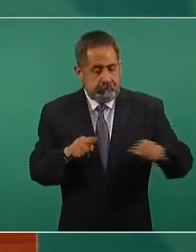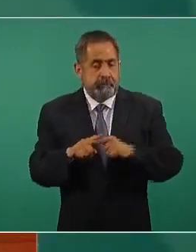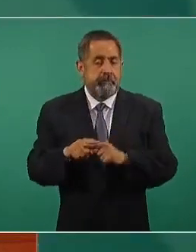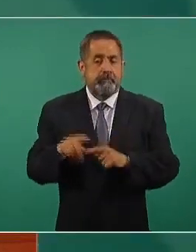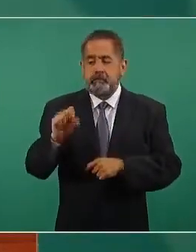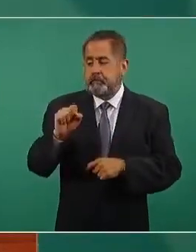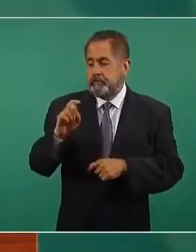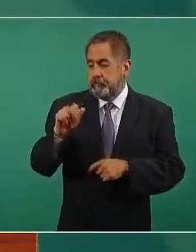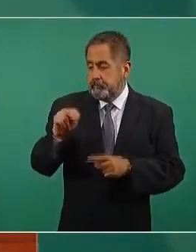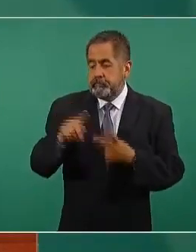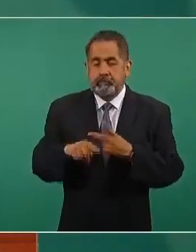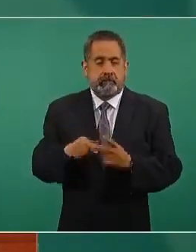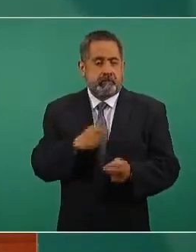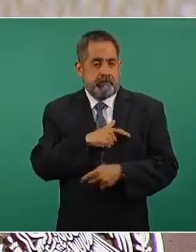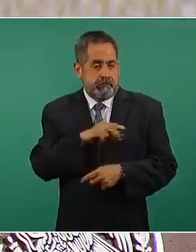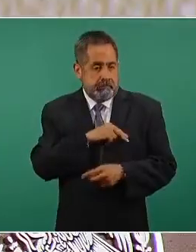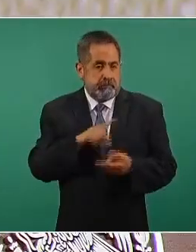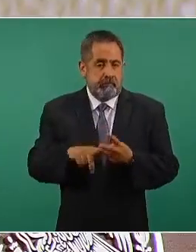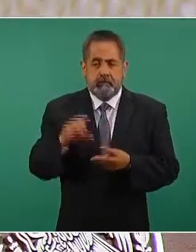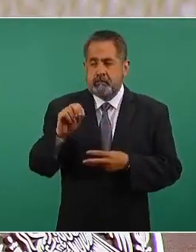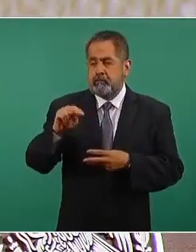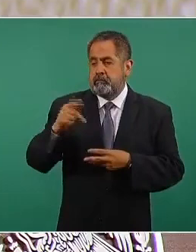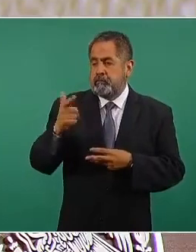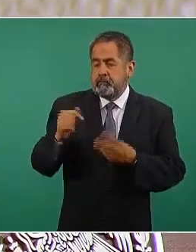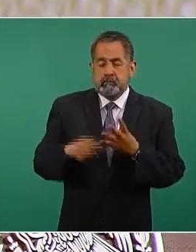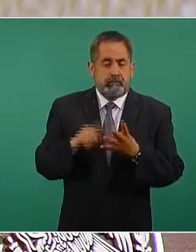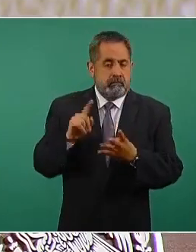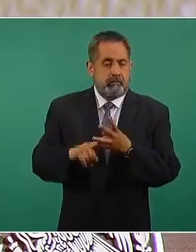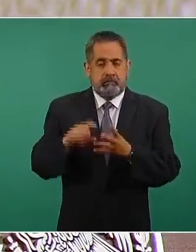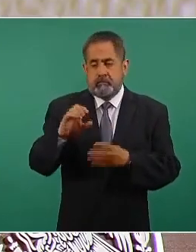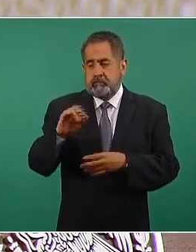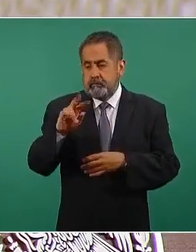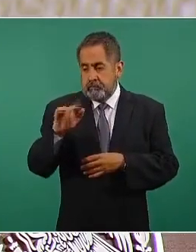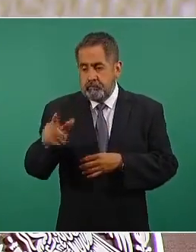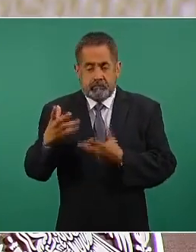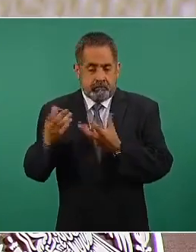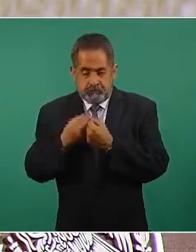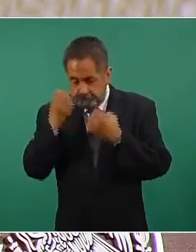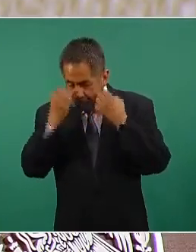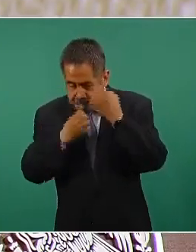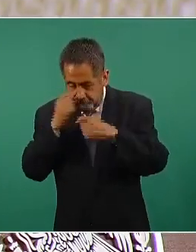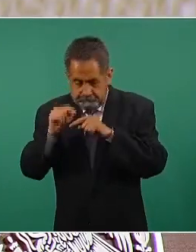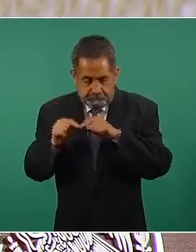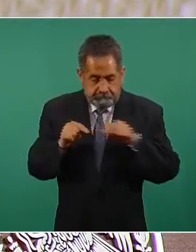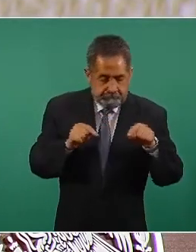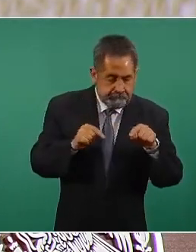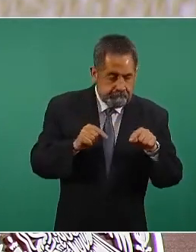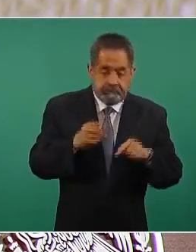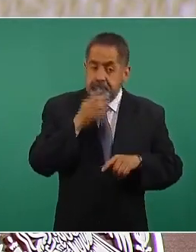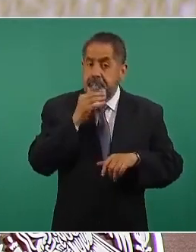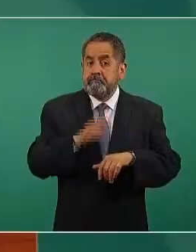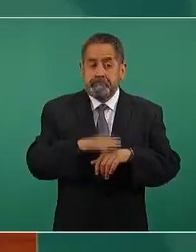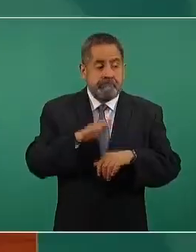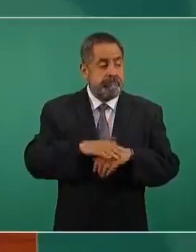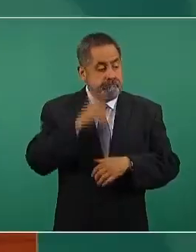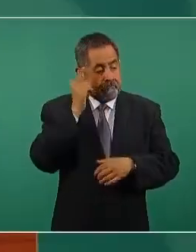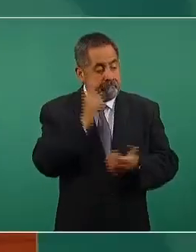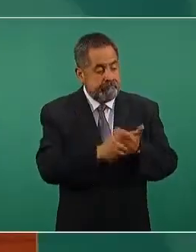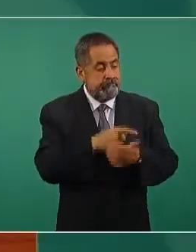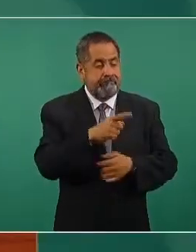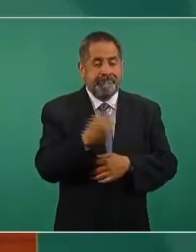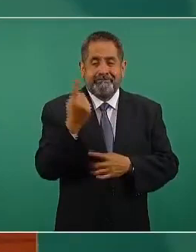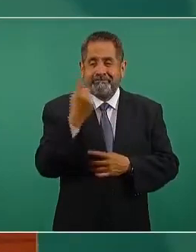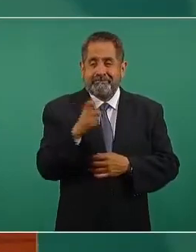Nacional, Conagua y la Coordinación Nacional de Protección Civil. Se reporta un aproximado de 150 metros